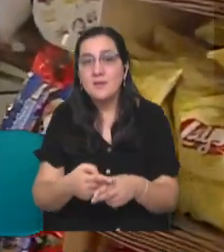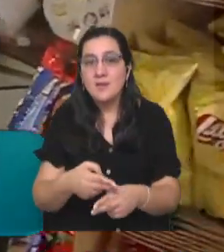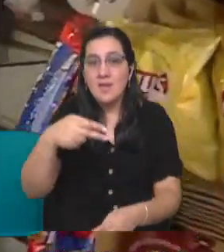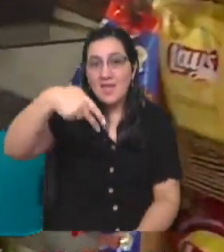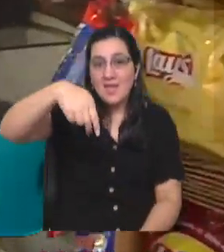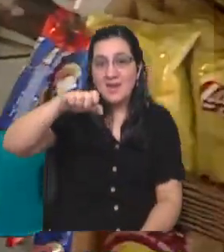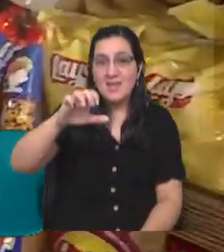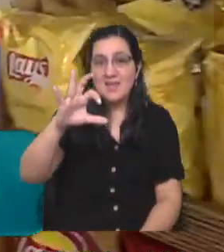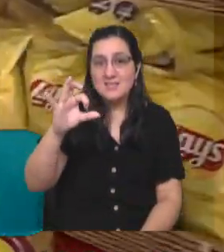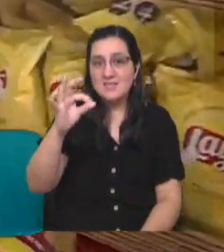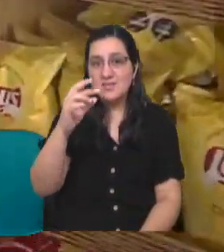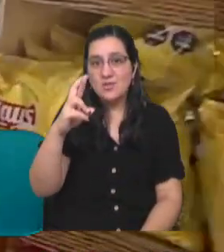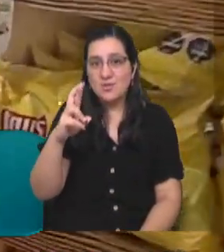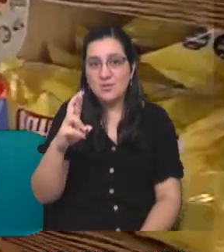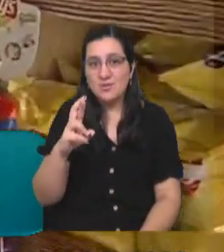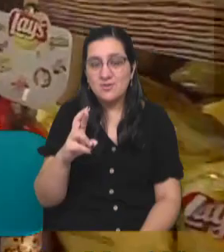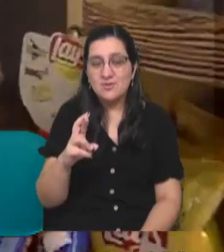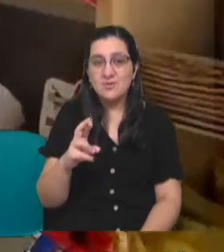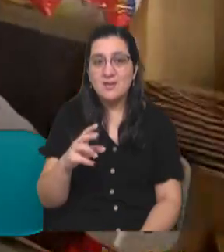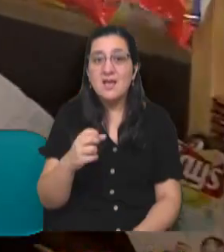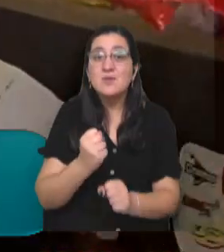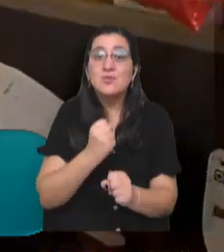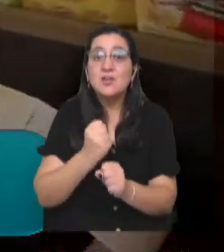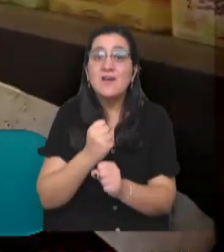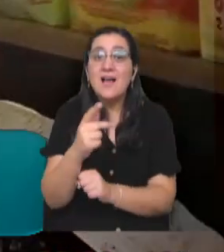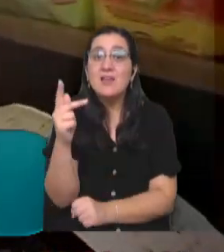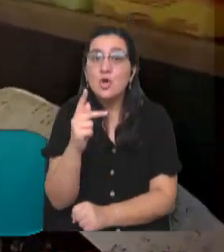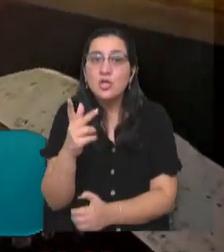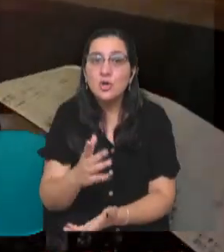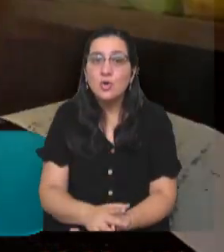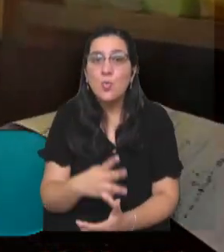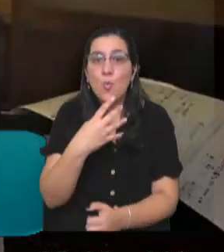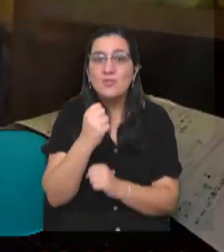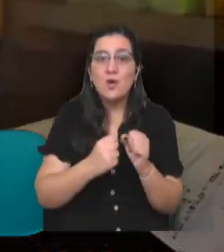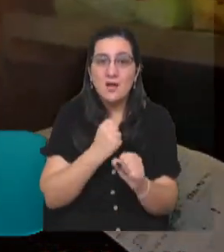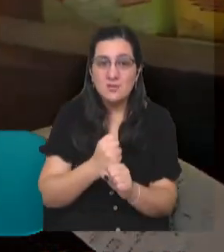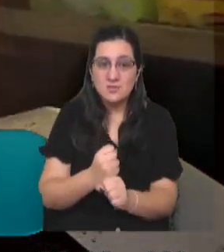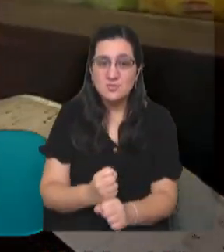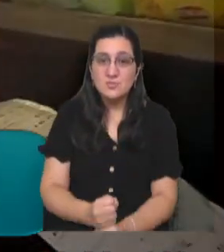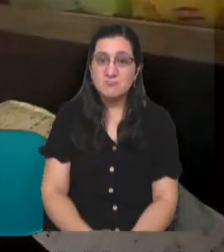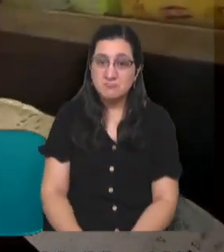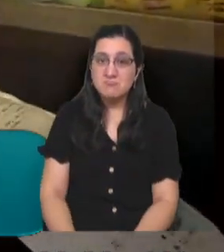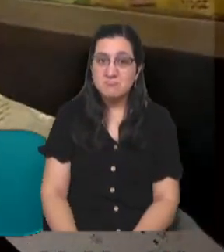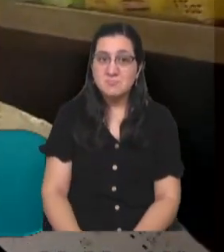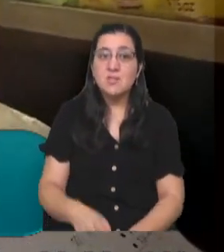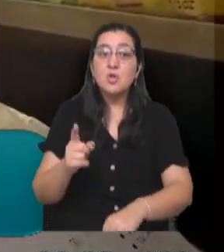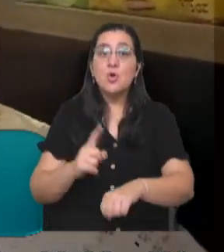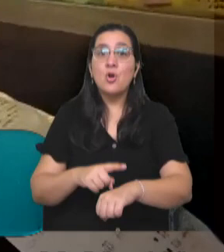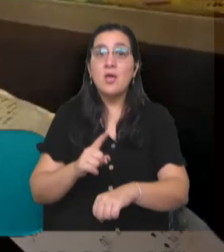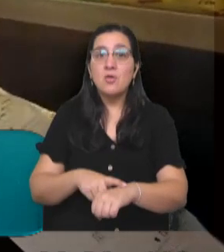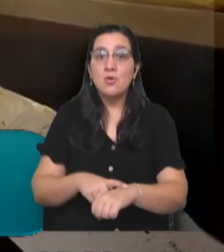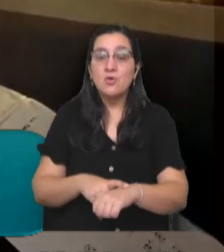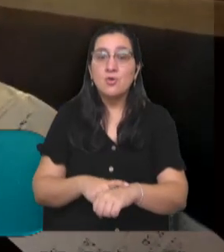Néstor. Bueno, Néstor, ¿hace cuánto está aquí en el kiosquito en la Plaza Primero de Mayo? 4 años. ¿Qué traiga? 4 años. Mirá vos, ¿qué horario mete,